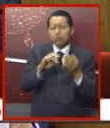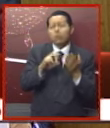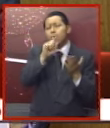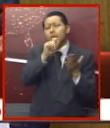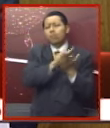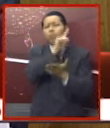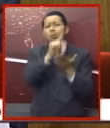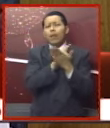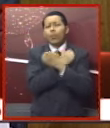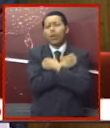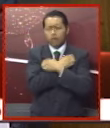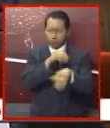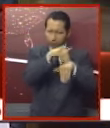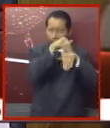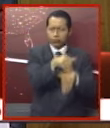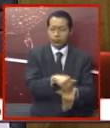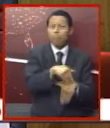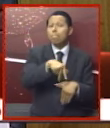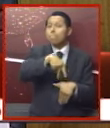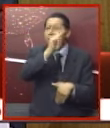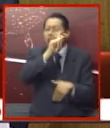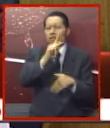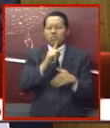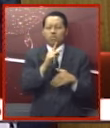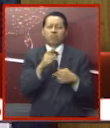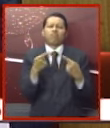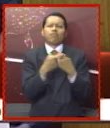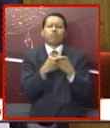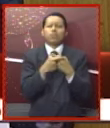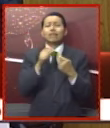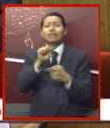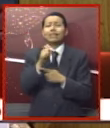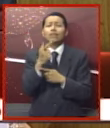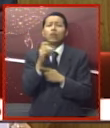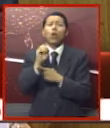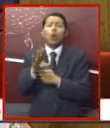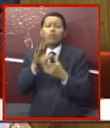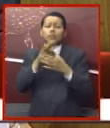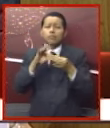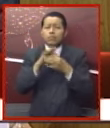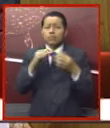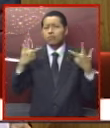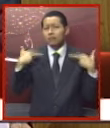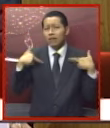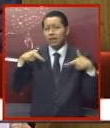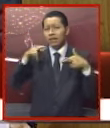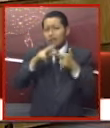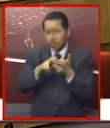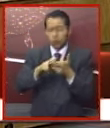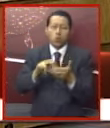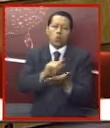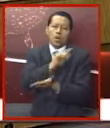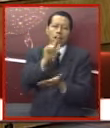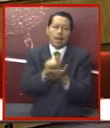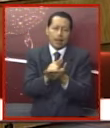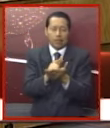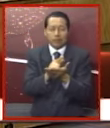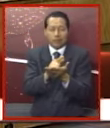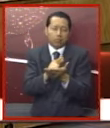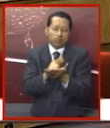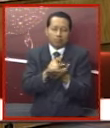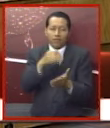educativa, pero por otro, de forma contradictoria, el secretario de Gobernación pide que se les pague a los maestros que incumplieron la ley.